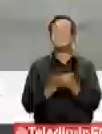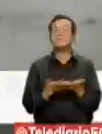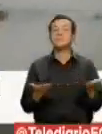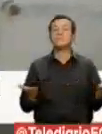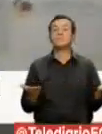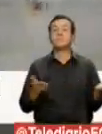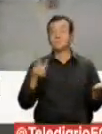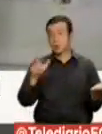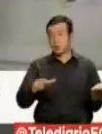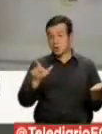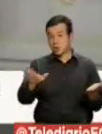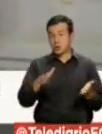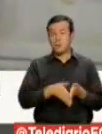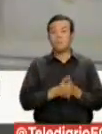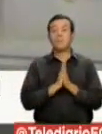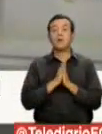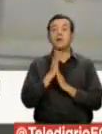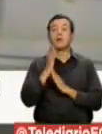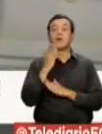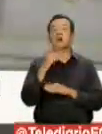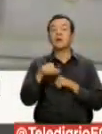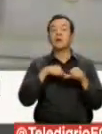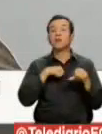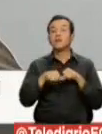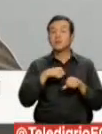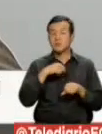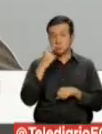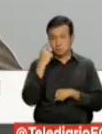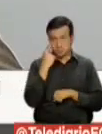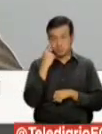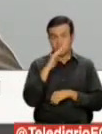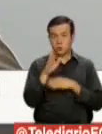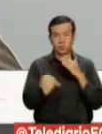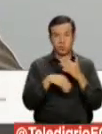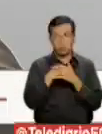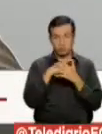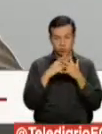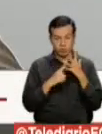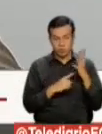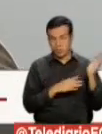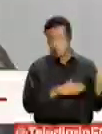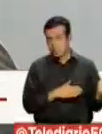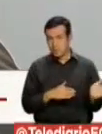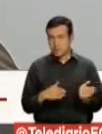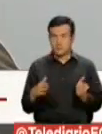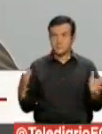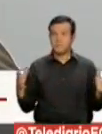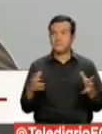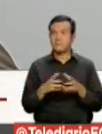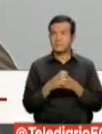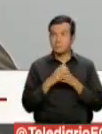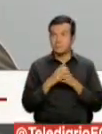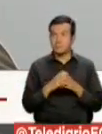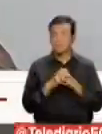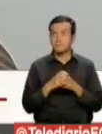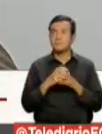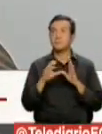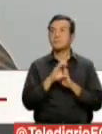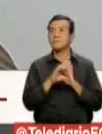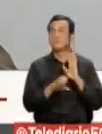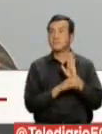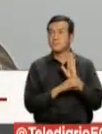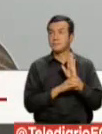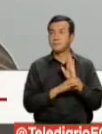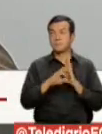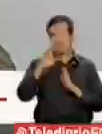delito por el que se solicitó es de carácter administrativo. Los delitos que agrupa la Constitución de